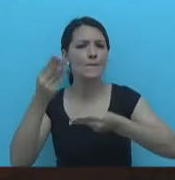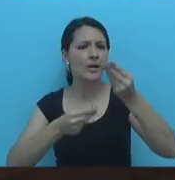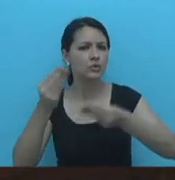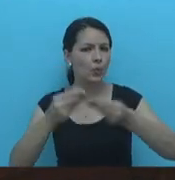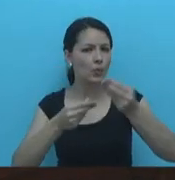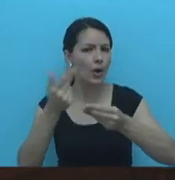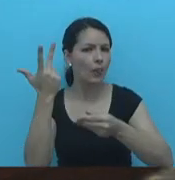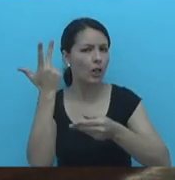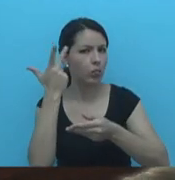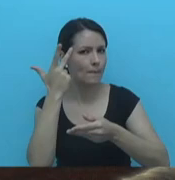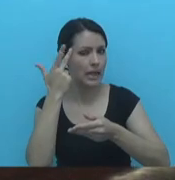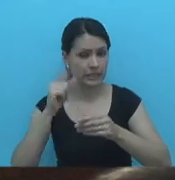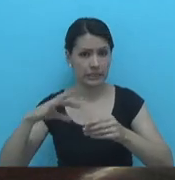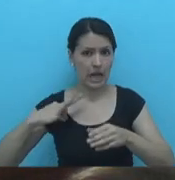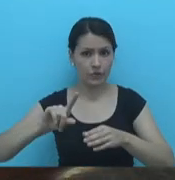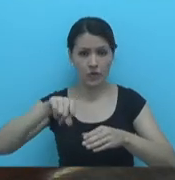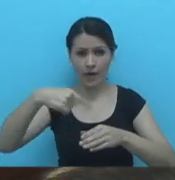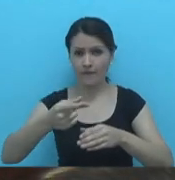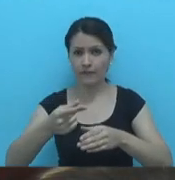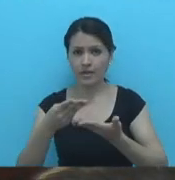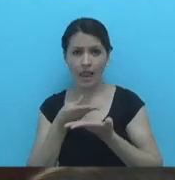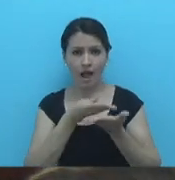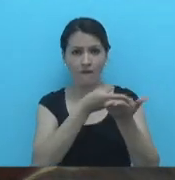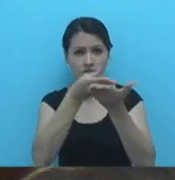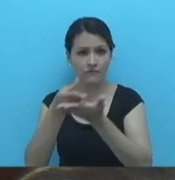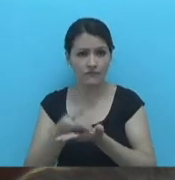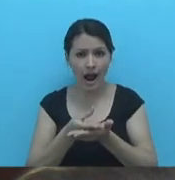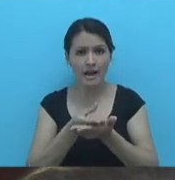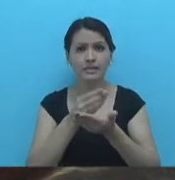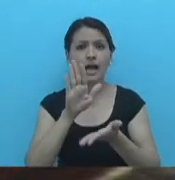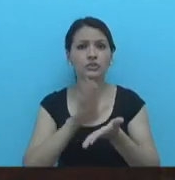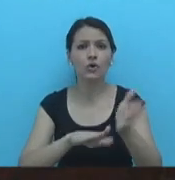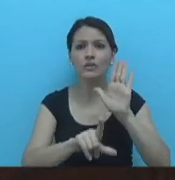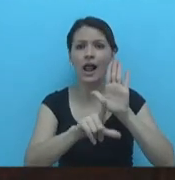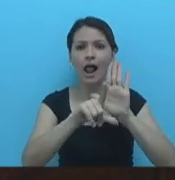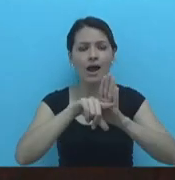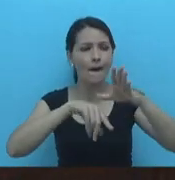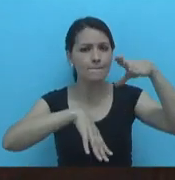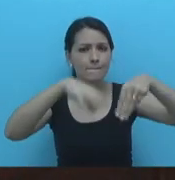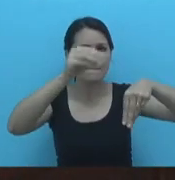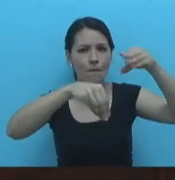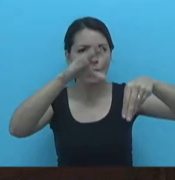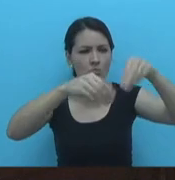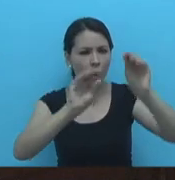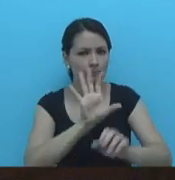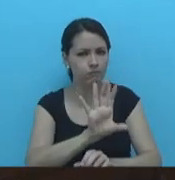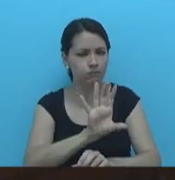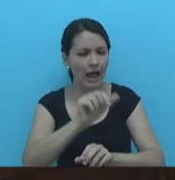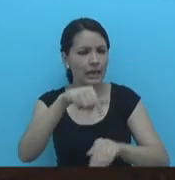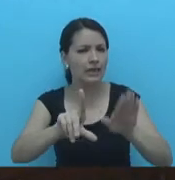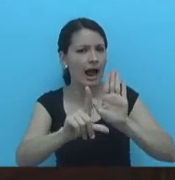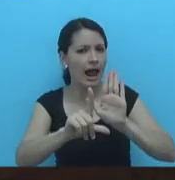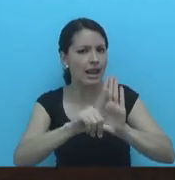de la Nación de los fondos asignados a la Ley de Bosques Nativos, una ley que ya cumple 10 años y que no